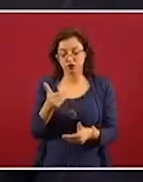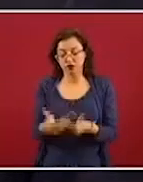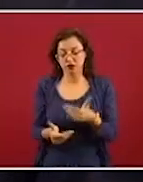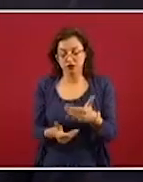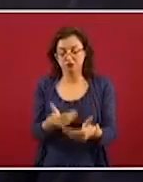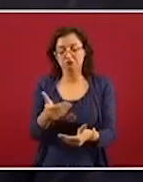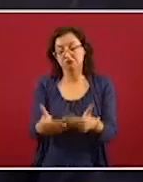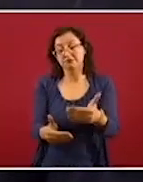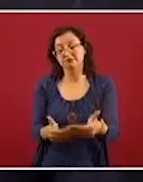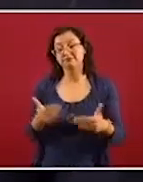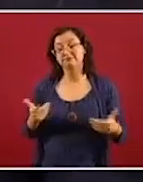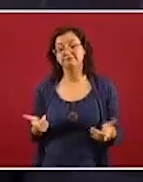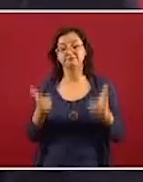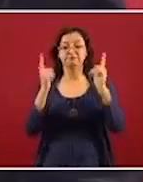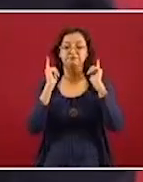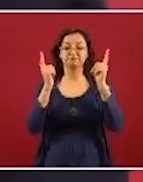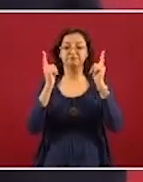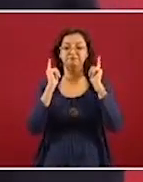que espero que